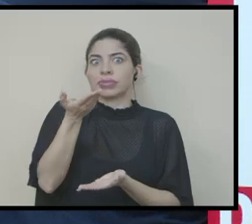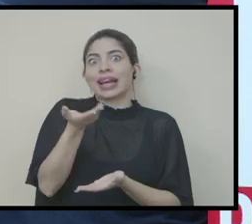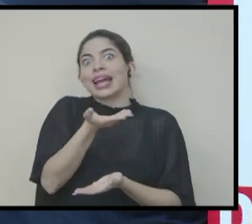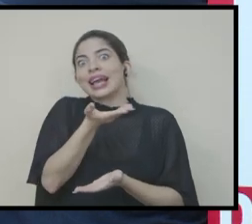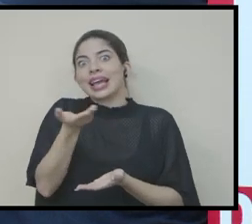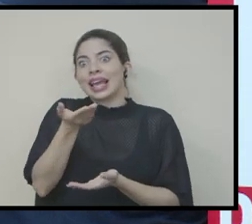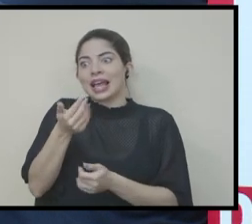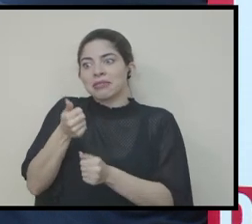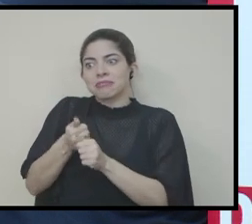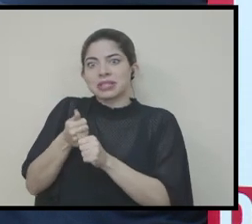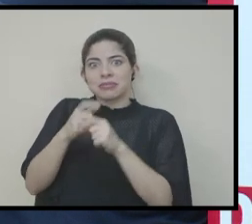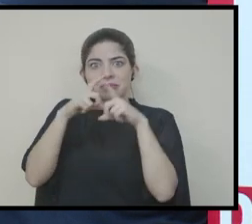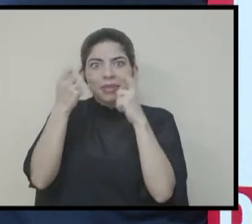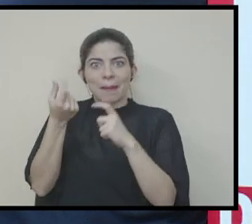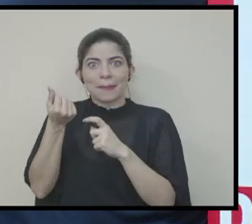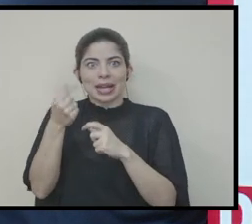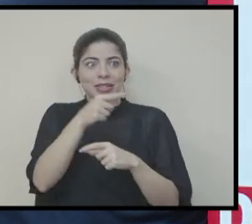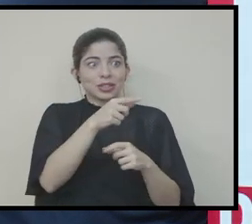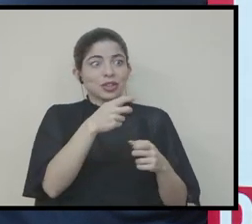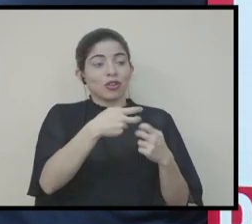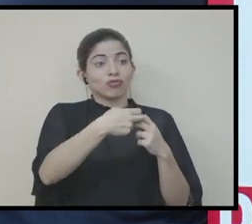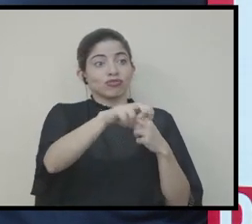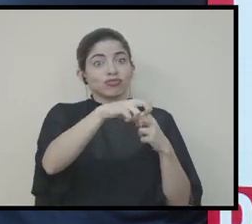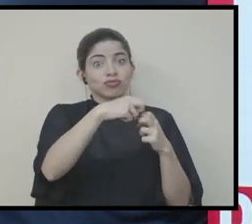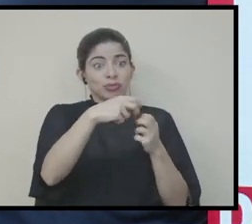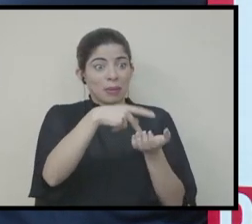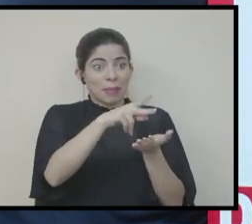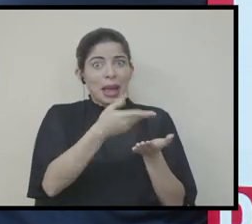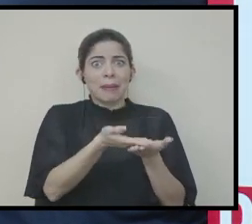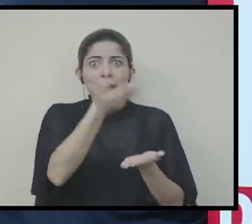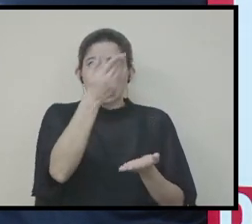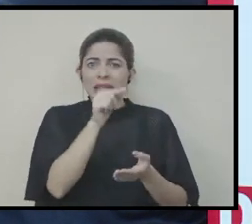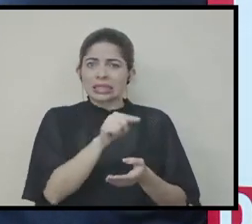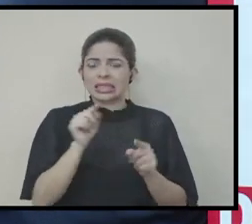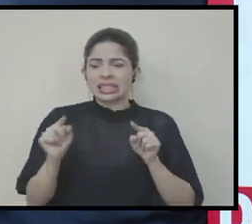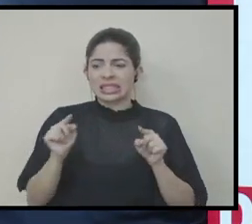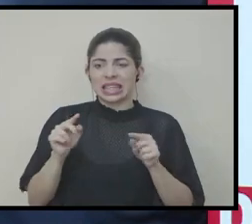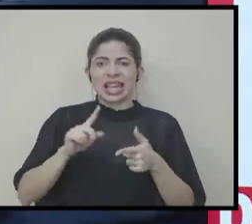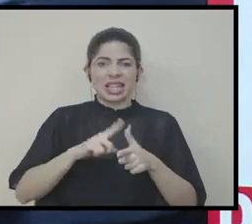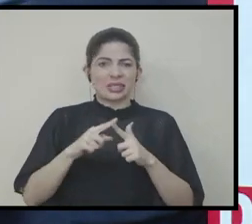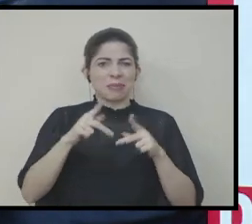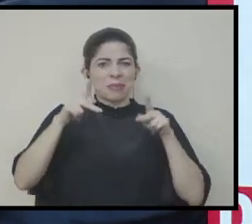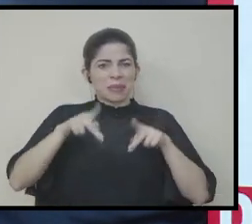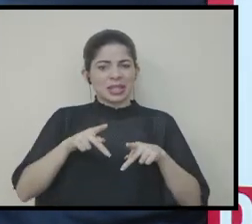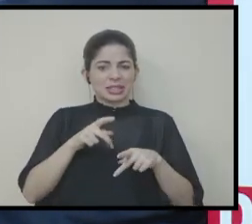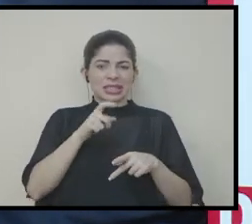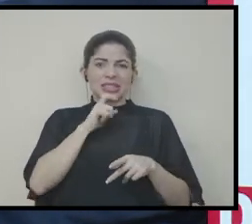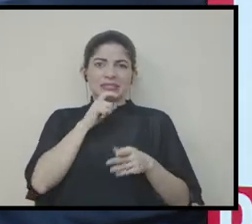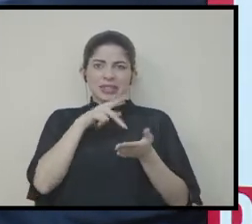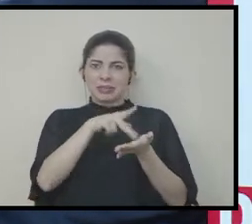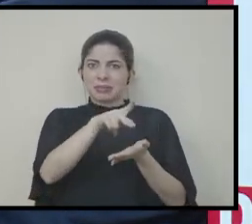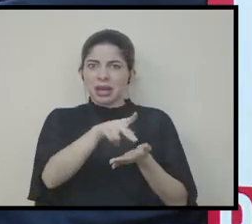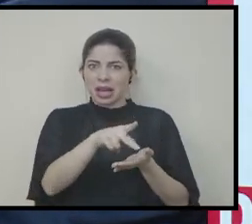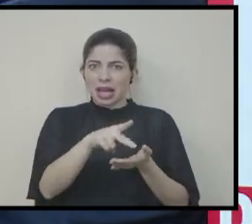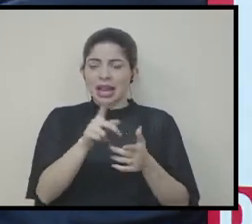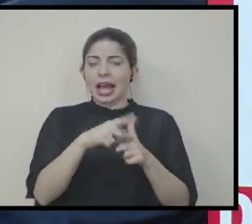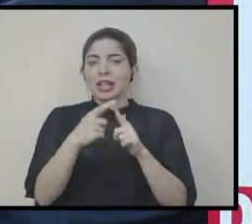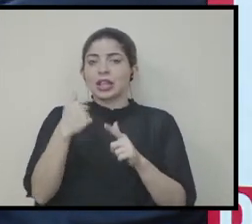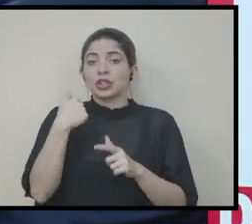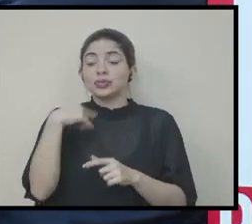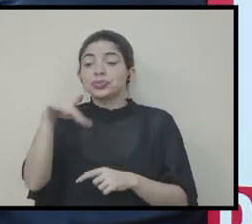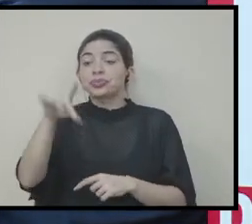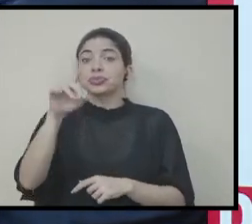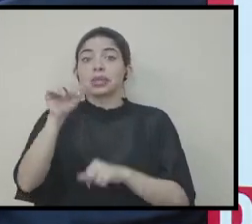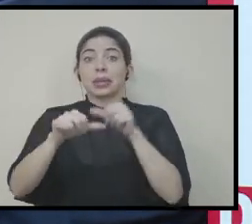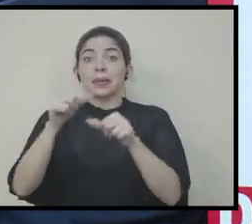inclusive el costo de la misma mascarilla, entonces ya a la persona le quedaba un poco más difícil adquirirla. Entonces me encontré un emprendimiento